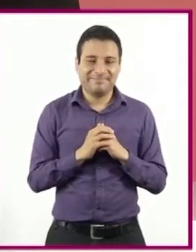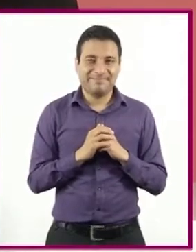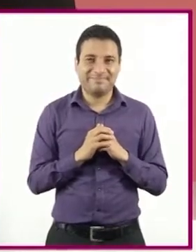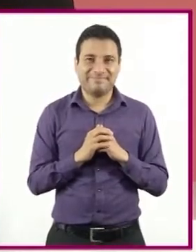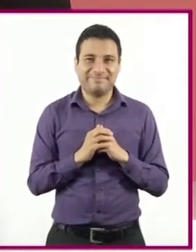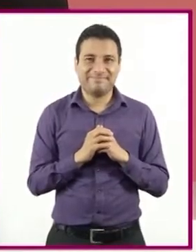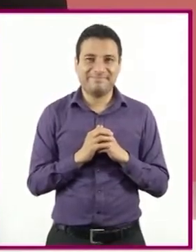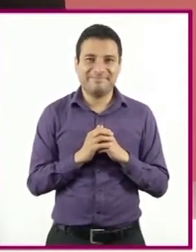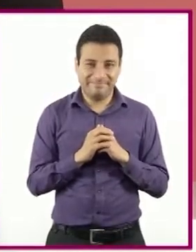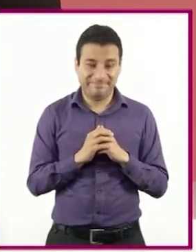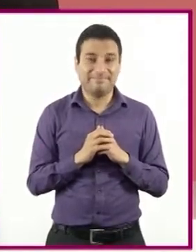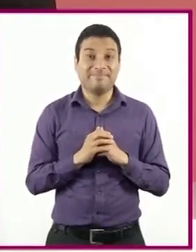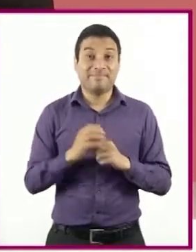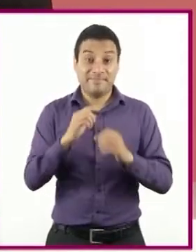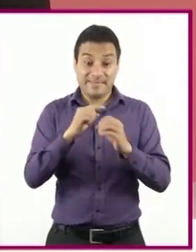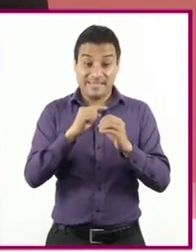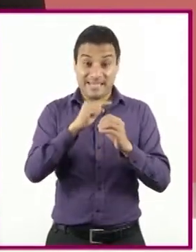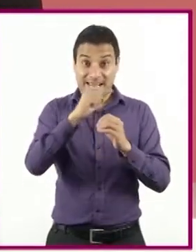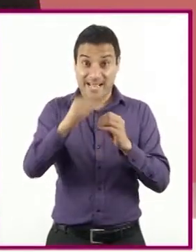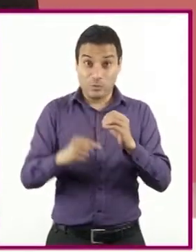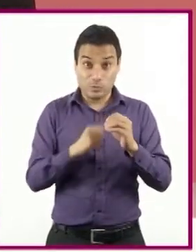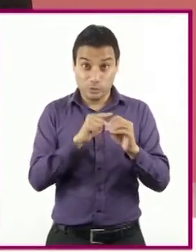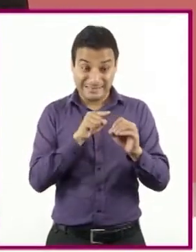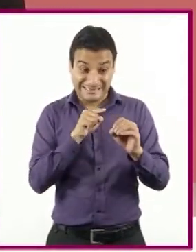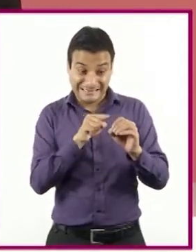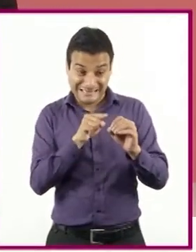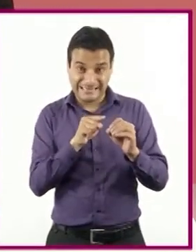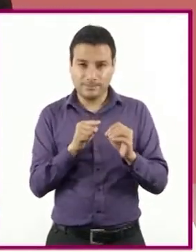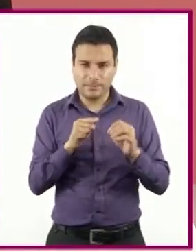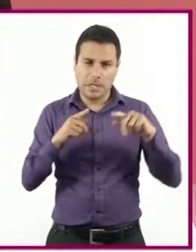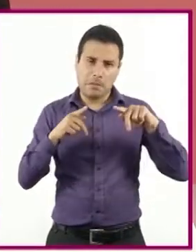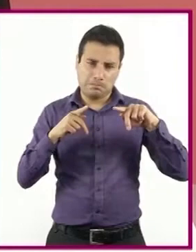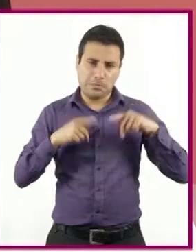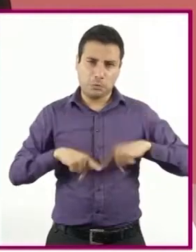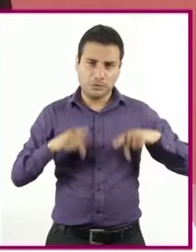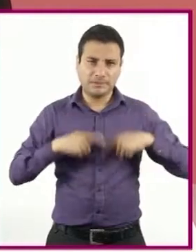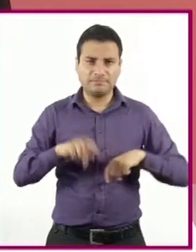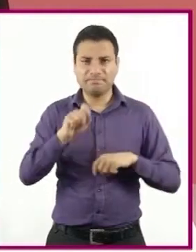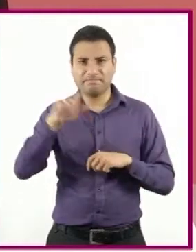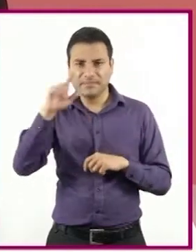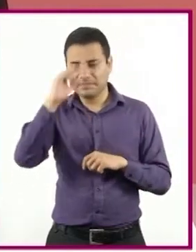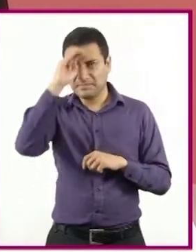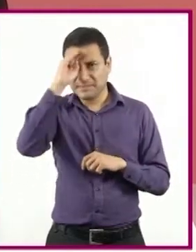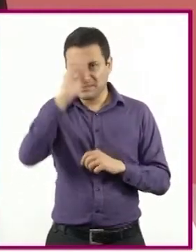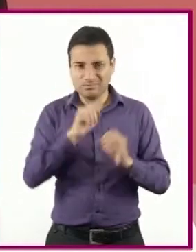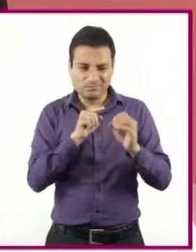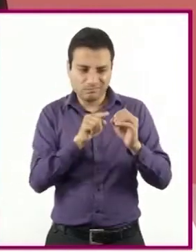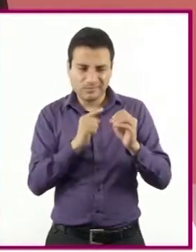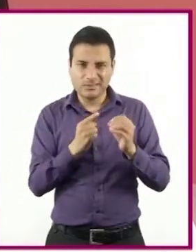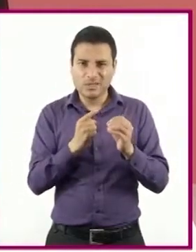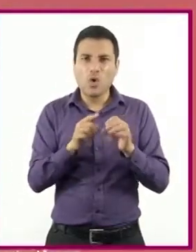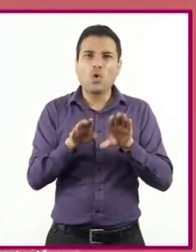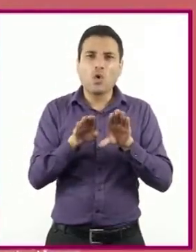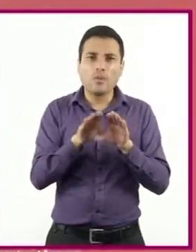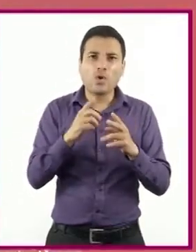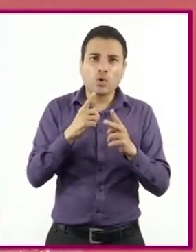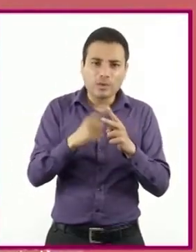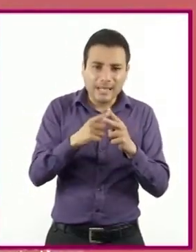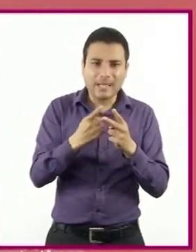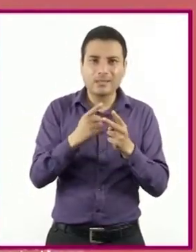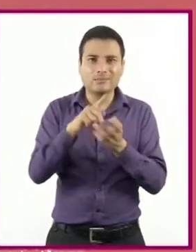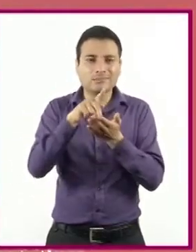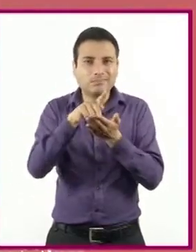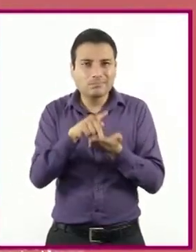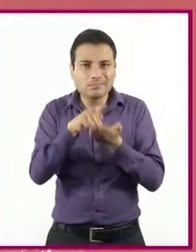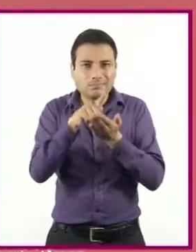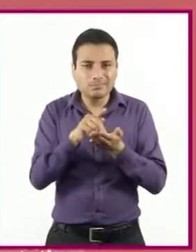referentes al átomo, distintos científicos se preguntaron sobre la posibilidad de medirlos, pesarlos y contarlos. Alumnas